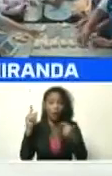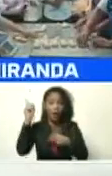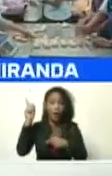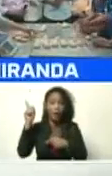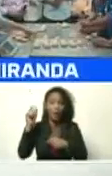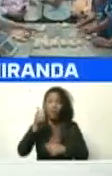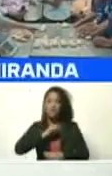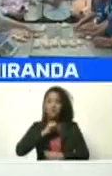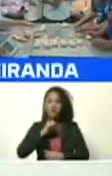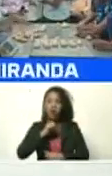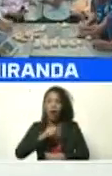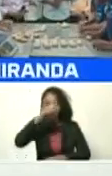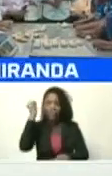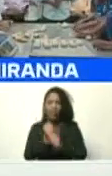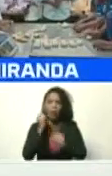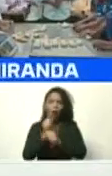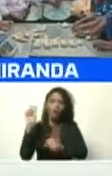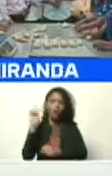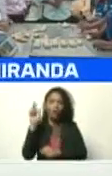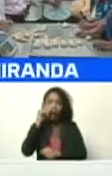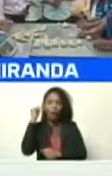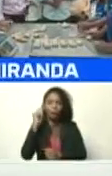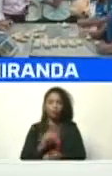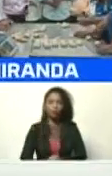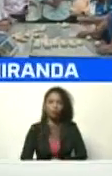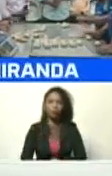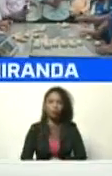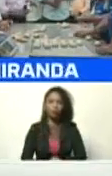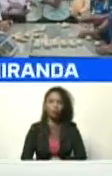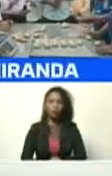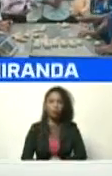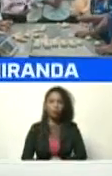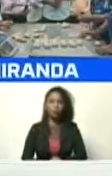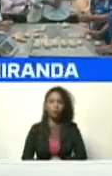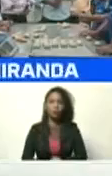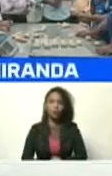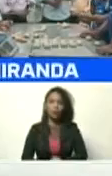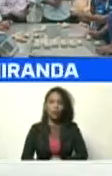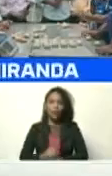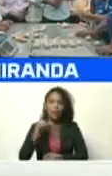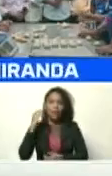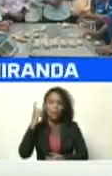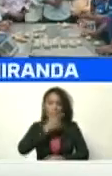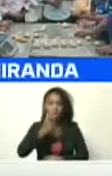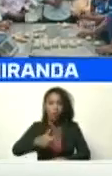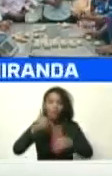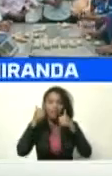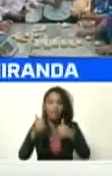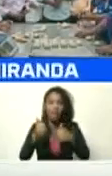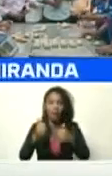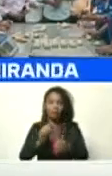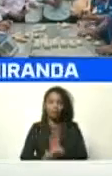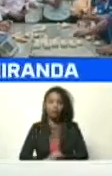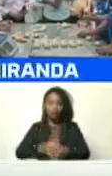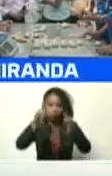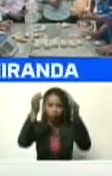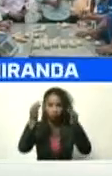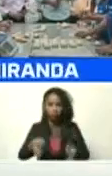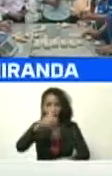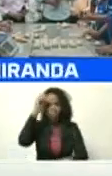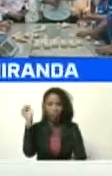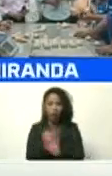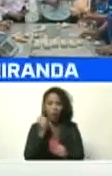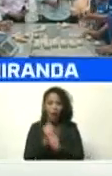economía la sostiene el trabajo de los venezolanos y de las venezolanas, gente de bien, gente digna, gente